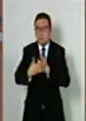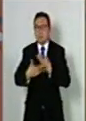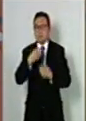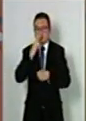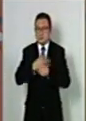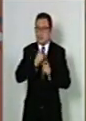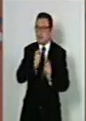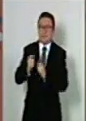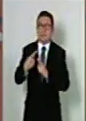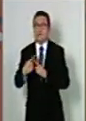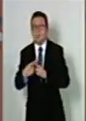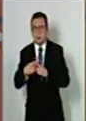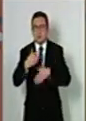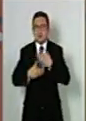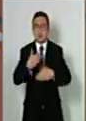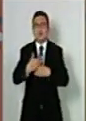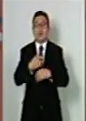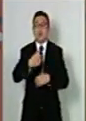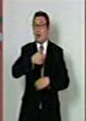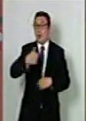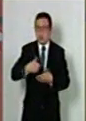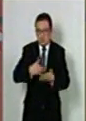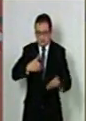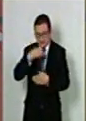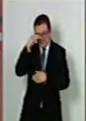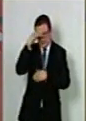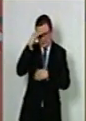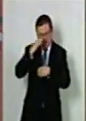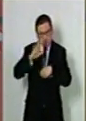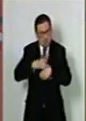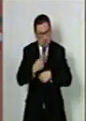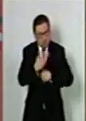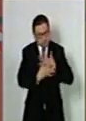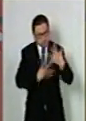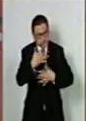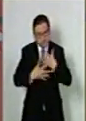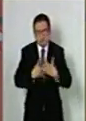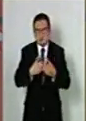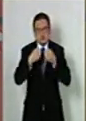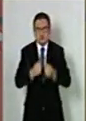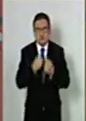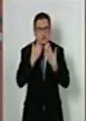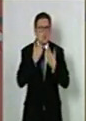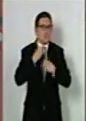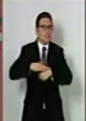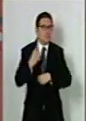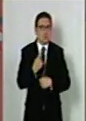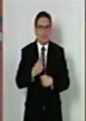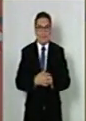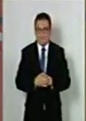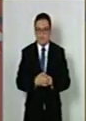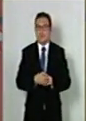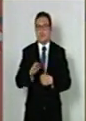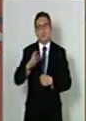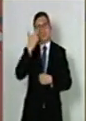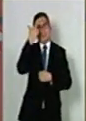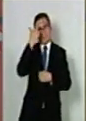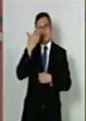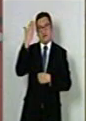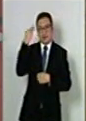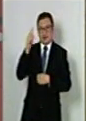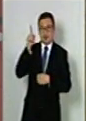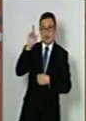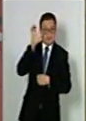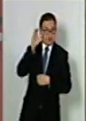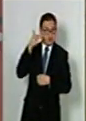sin preguntarnos por qué es la inseguridad. Aún recuerdo, el emperador en China